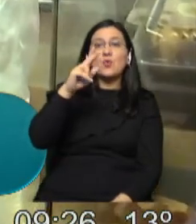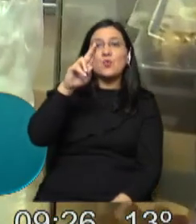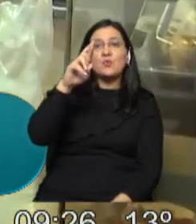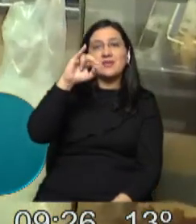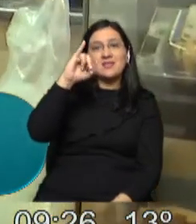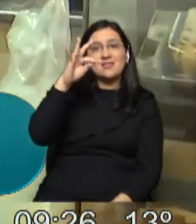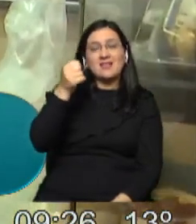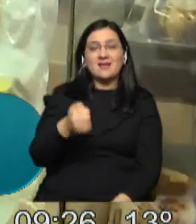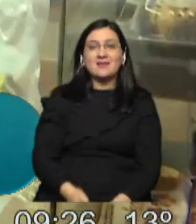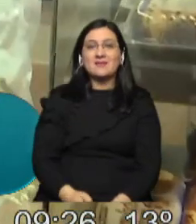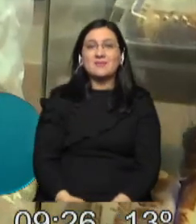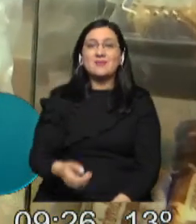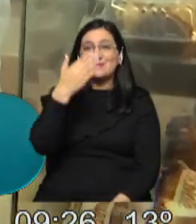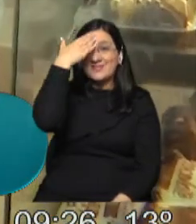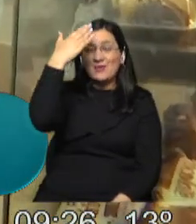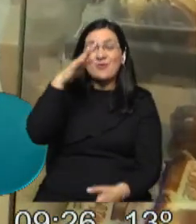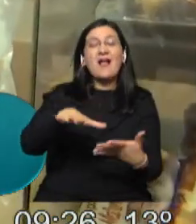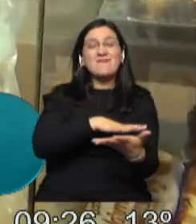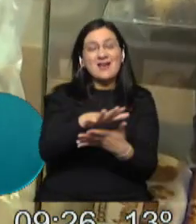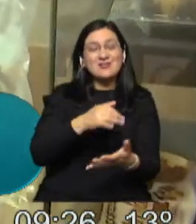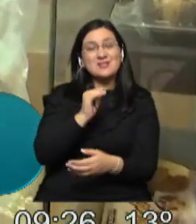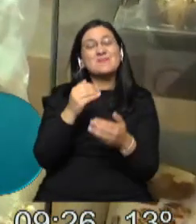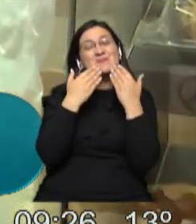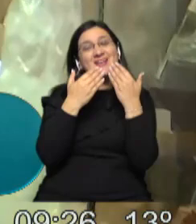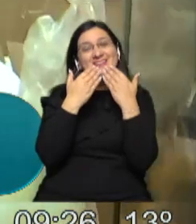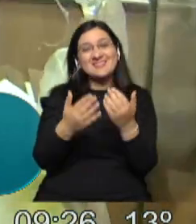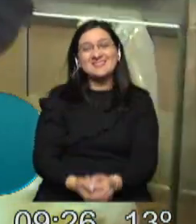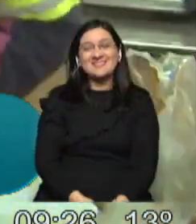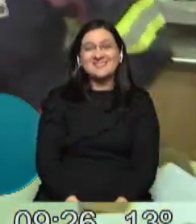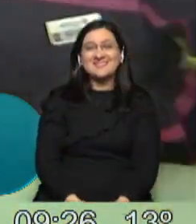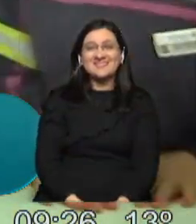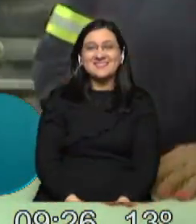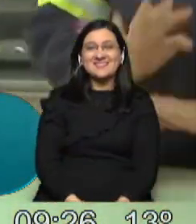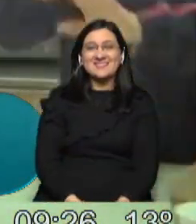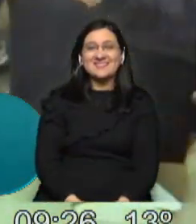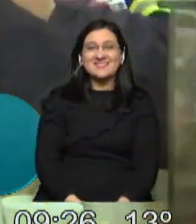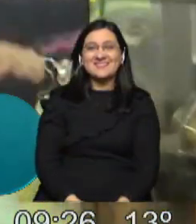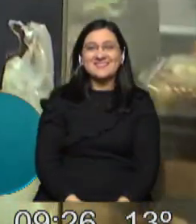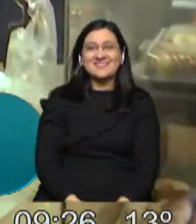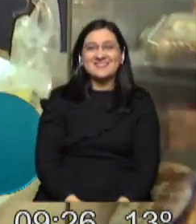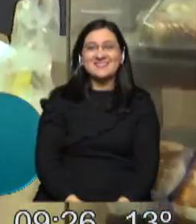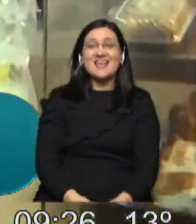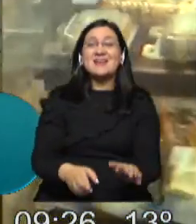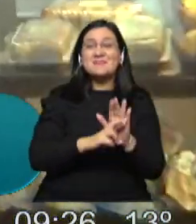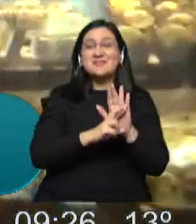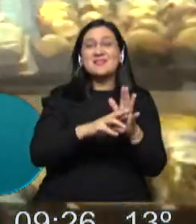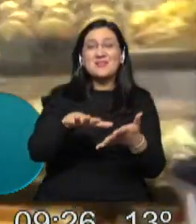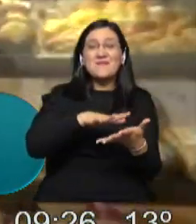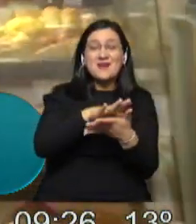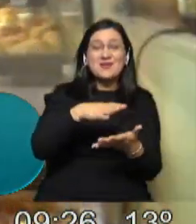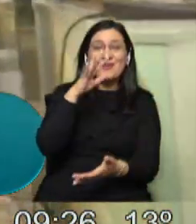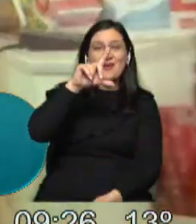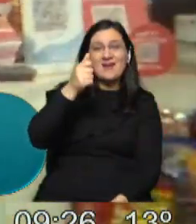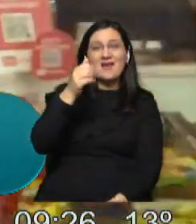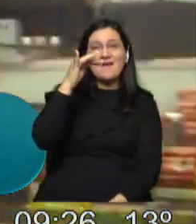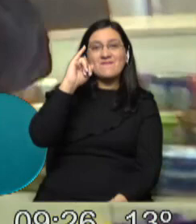barrio La Figurita, entonces. Bueno, un saludo grande al barrio La Figurita y muchas gracias. Bien, la vecina representante del barrio La Figurita aquí,